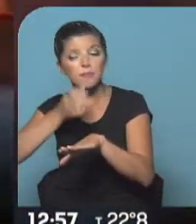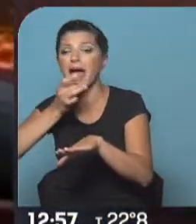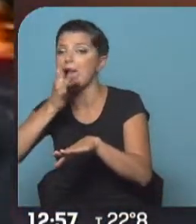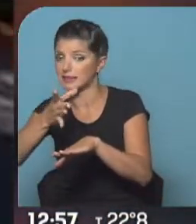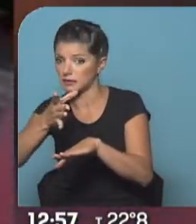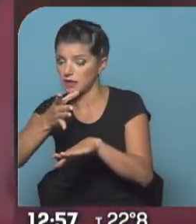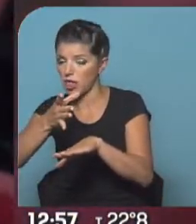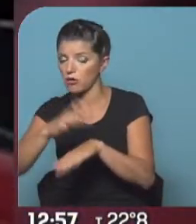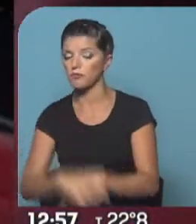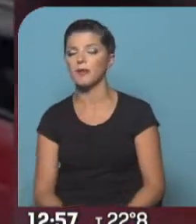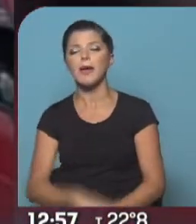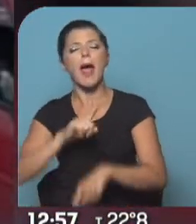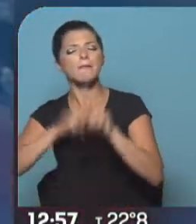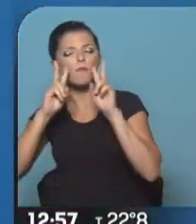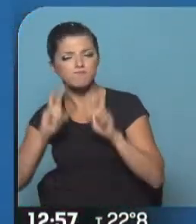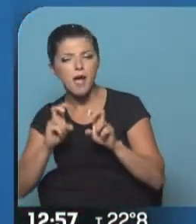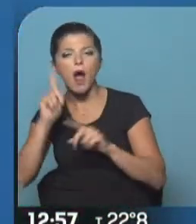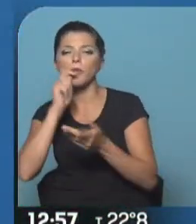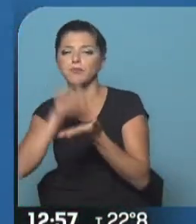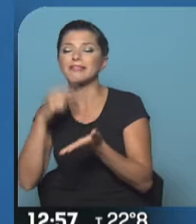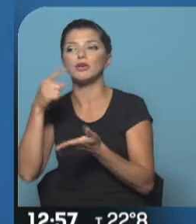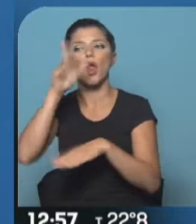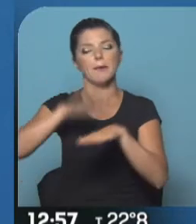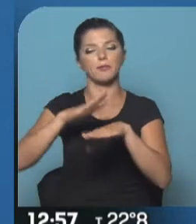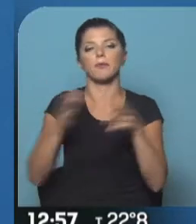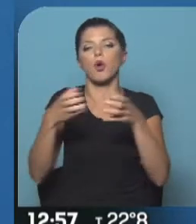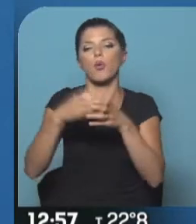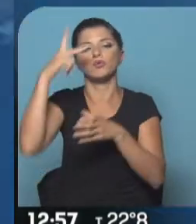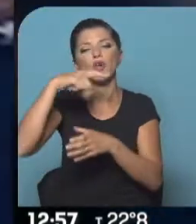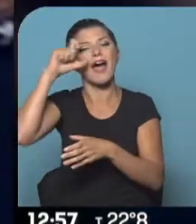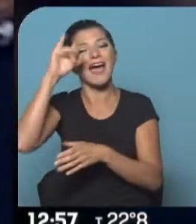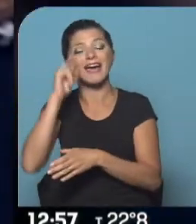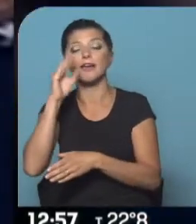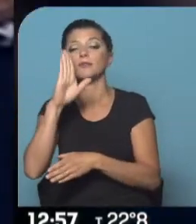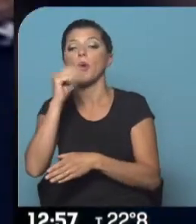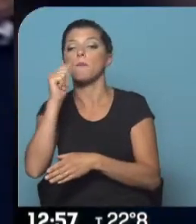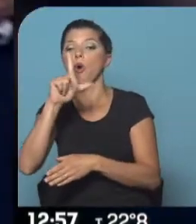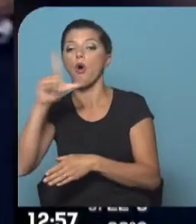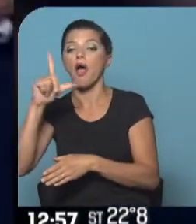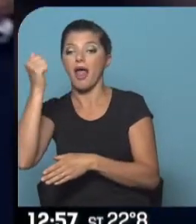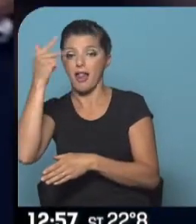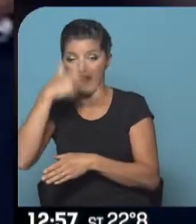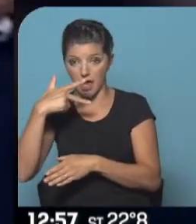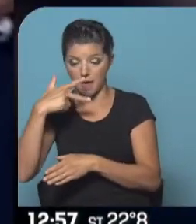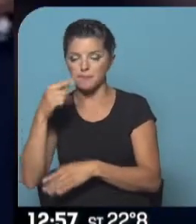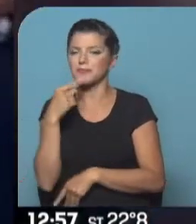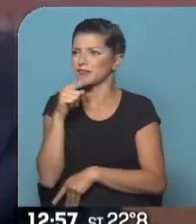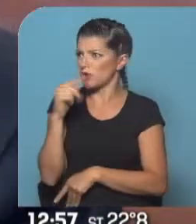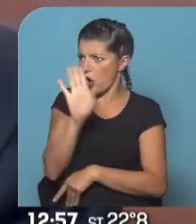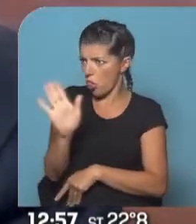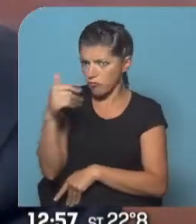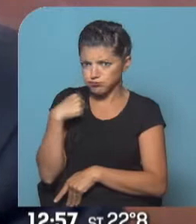tanto, investigaciones periodísticas lo atribuyeron a Hezbollah. Esta organización, por su parte, acusó del hecho a los servicios